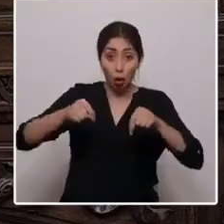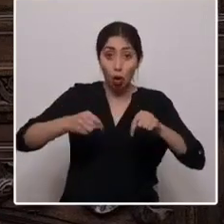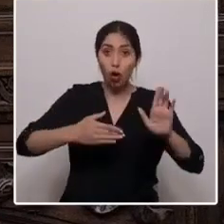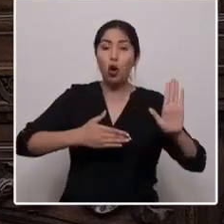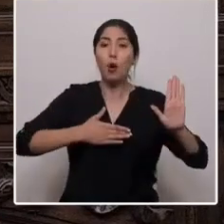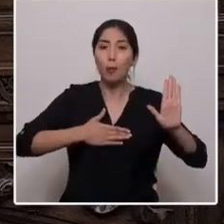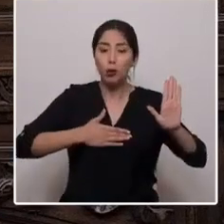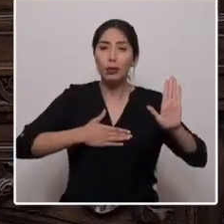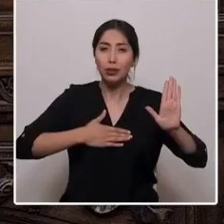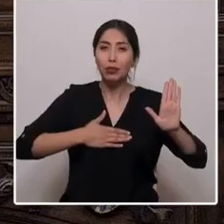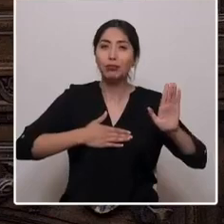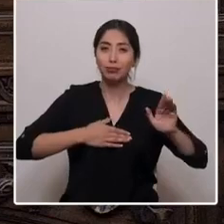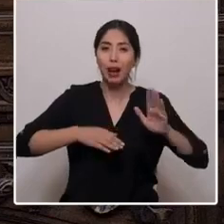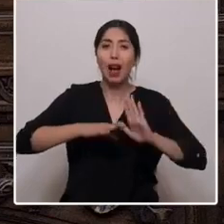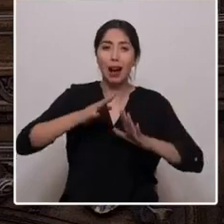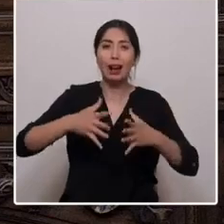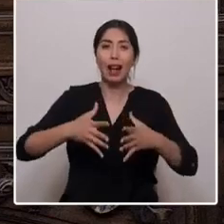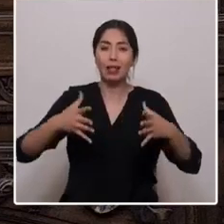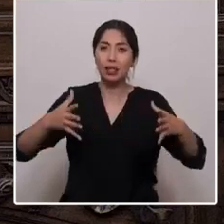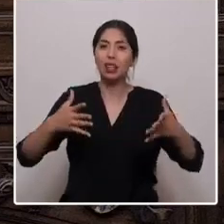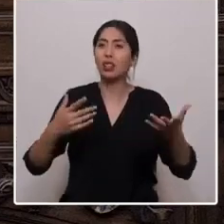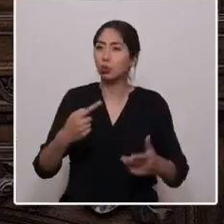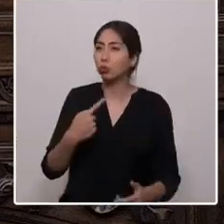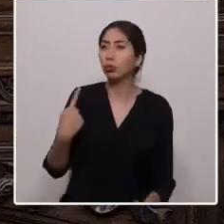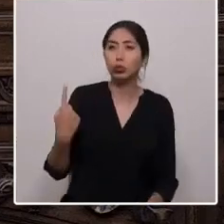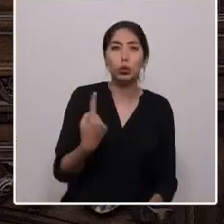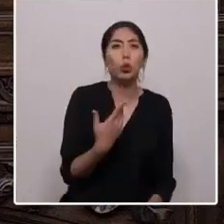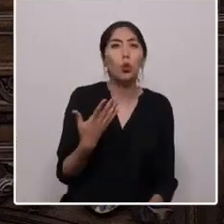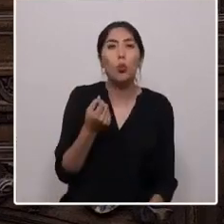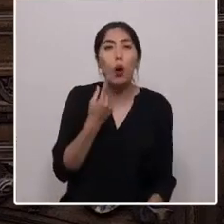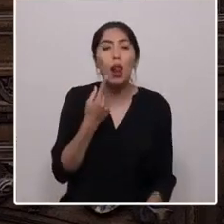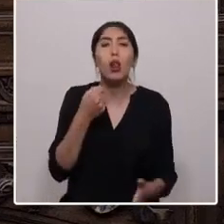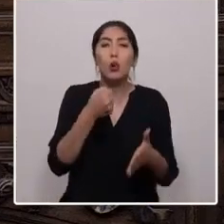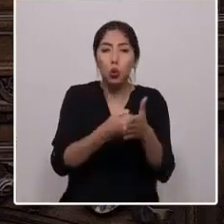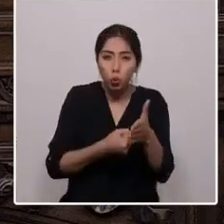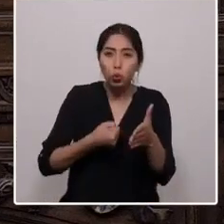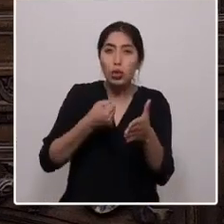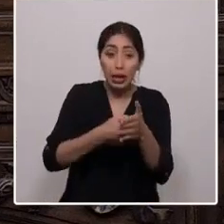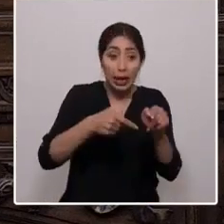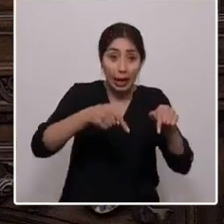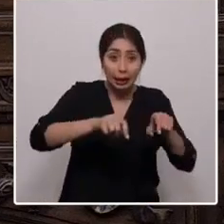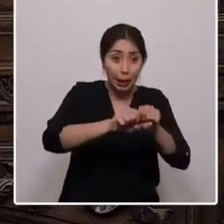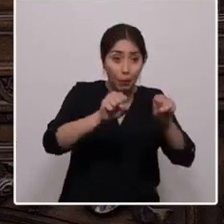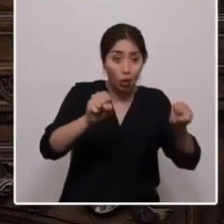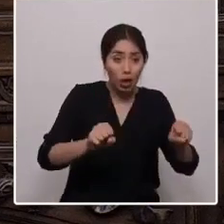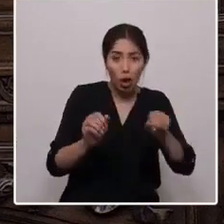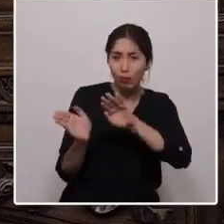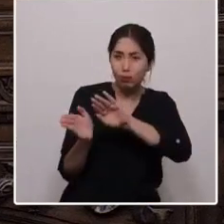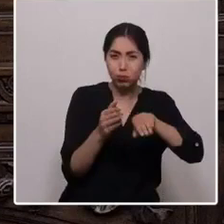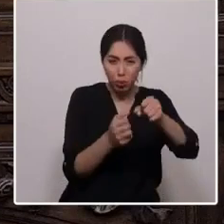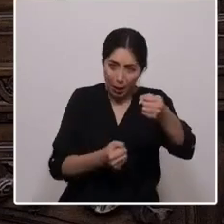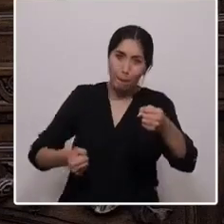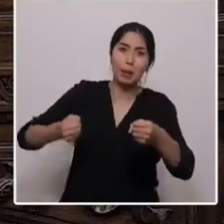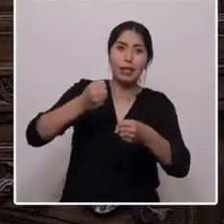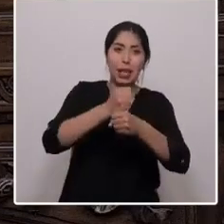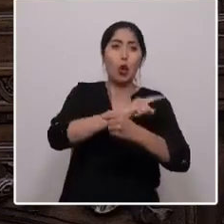la promesa que nos hicimos a nosotros mismos de luchar hasta que este modelo cruel sea reemplazado por el poder de los pueblos